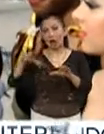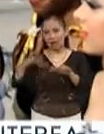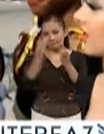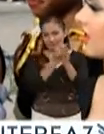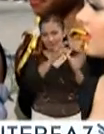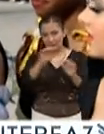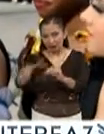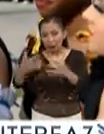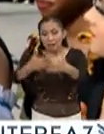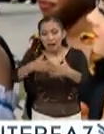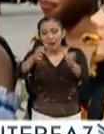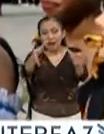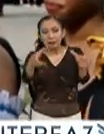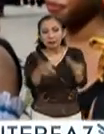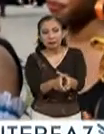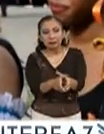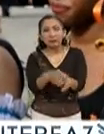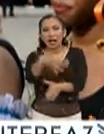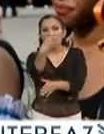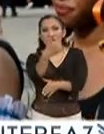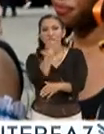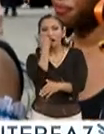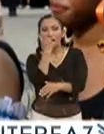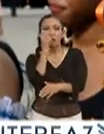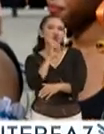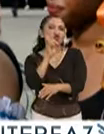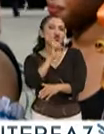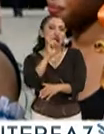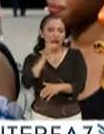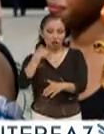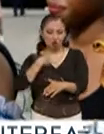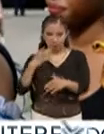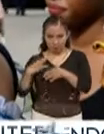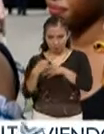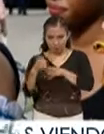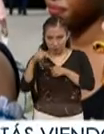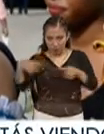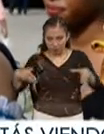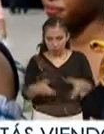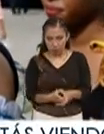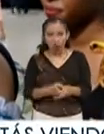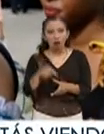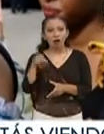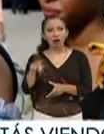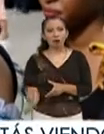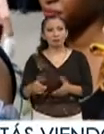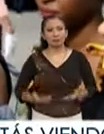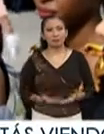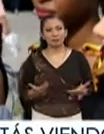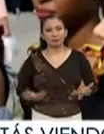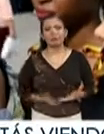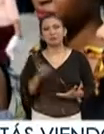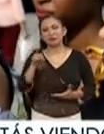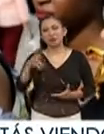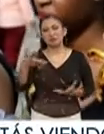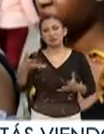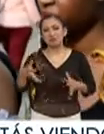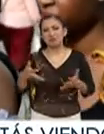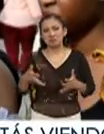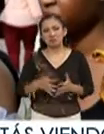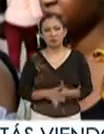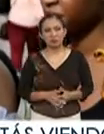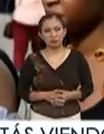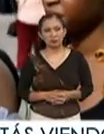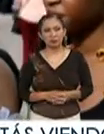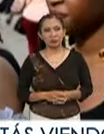E a companhia é formada por 14 bailarinas, contando comigo, sendo que só 10 dançam. Porque aí se uma se machuca ou